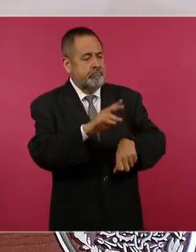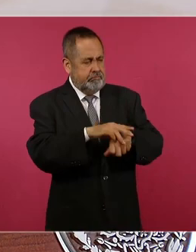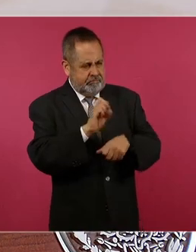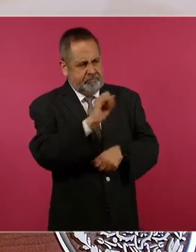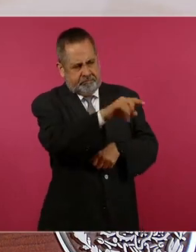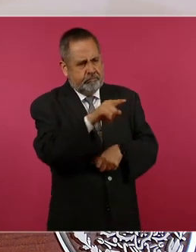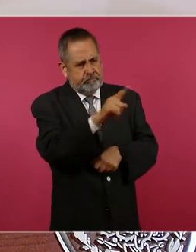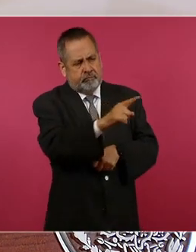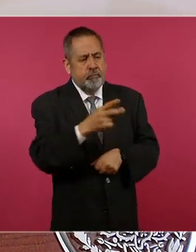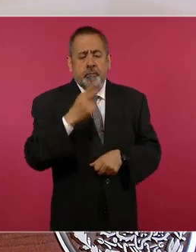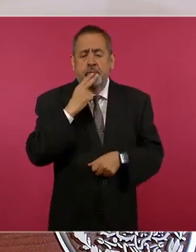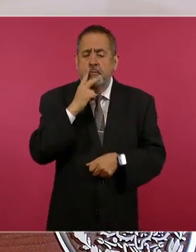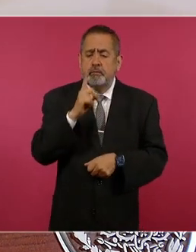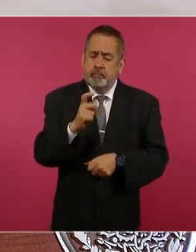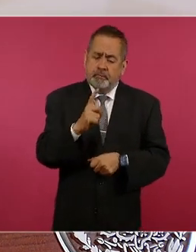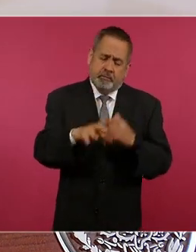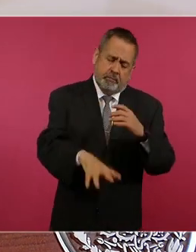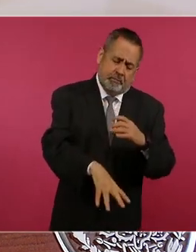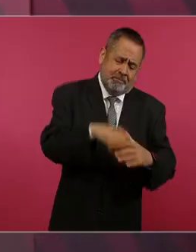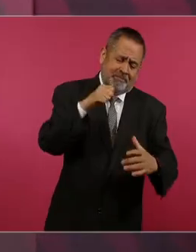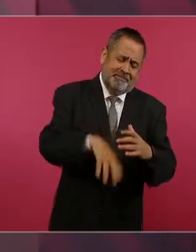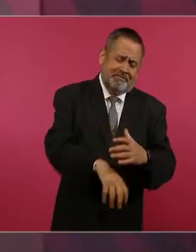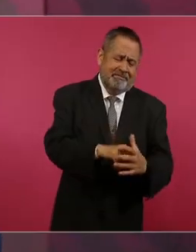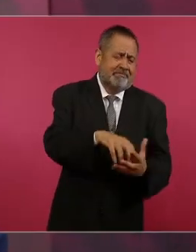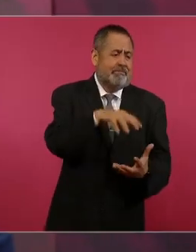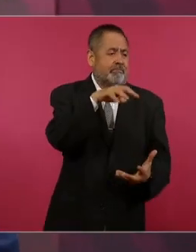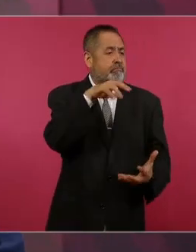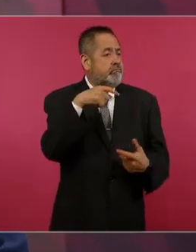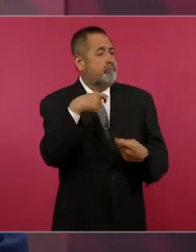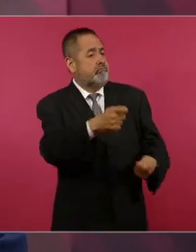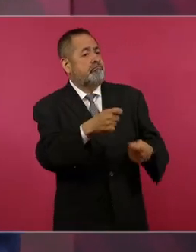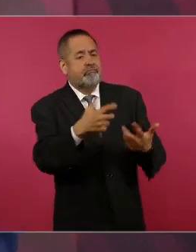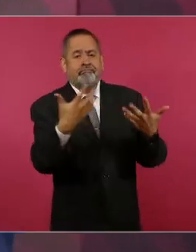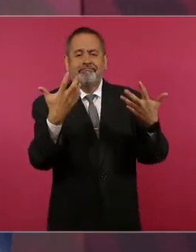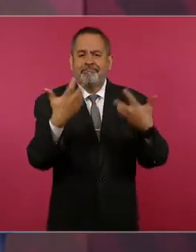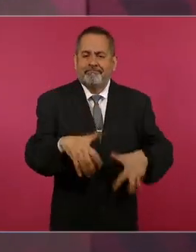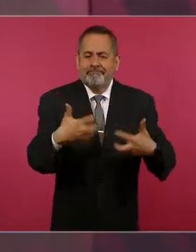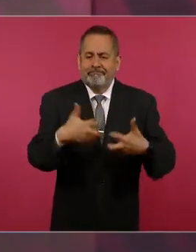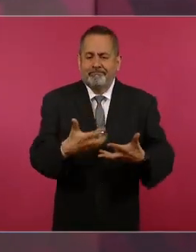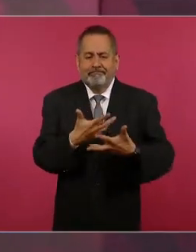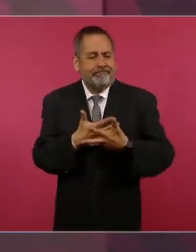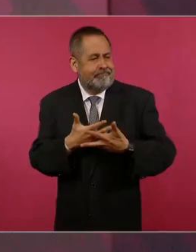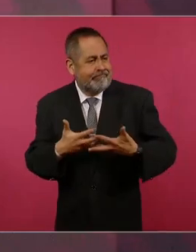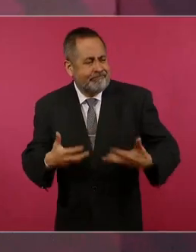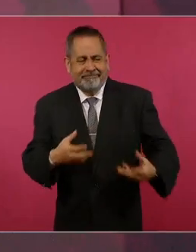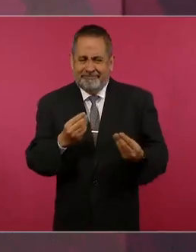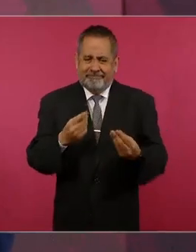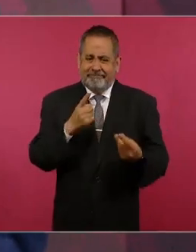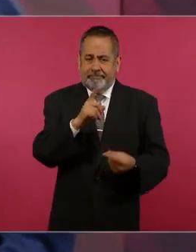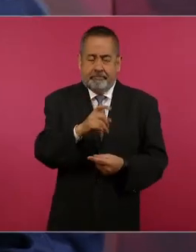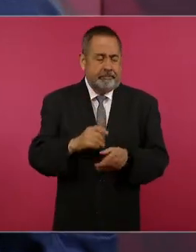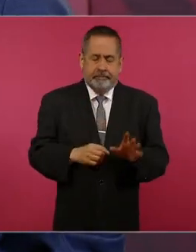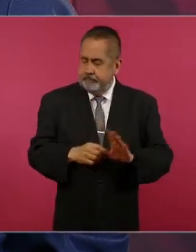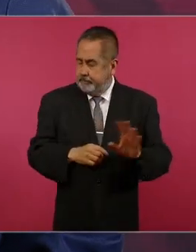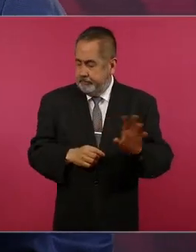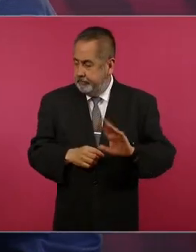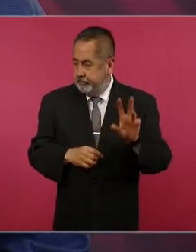para industrias que consuman mucha agua